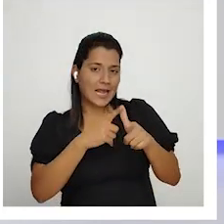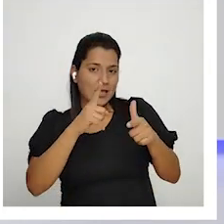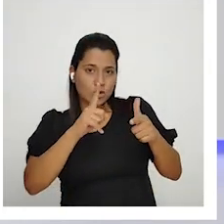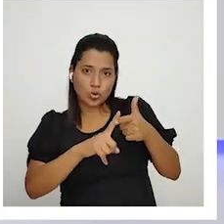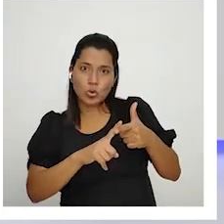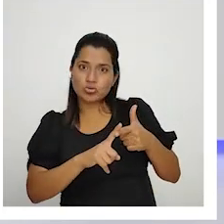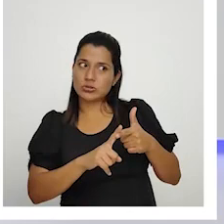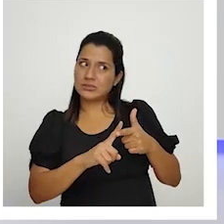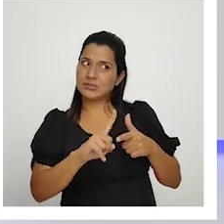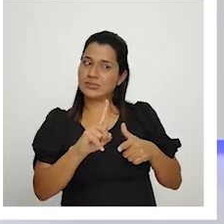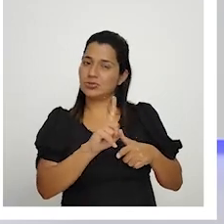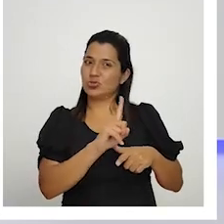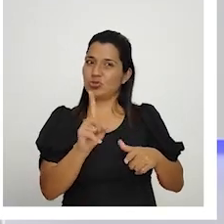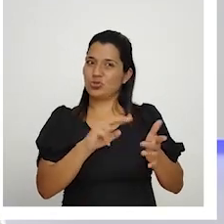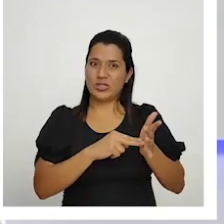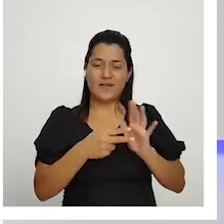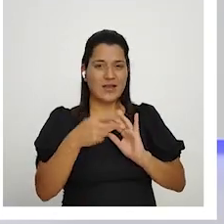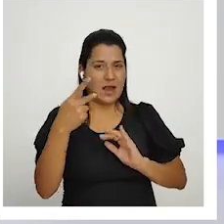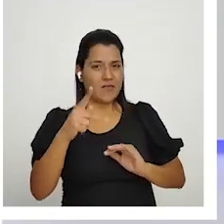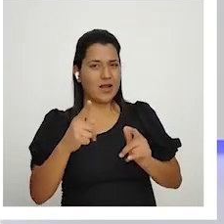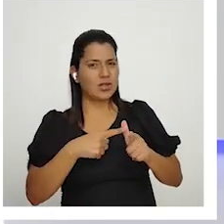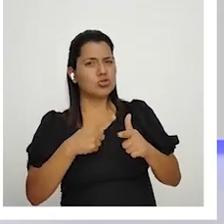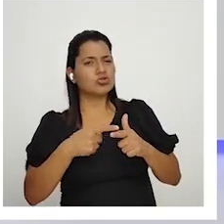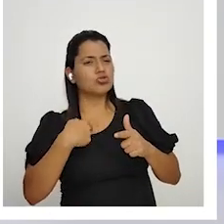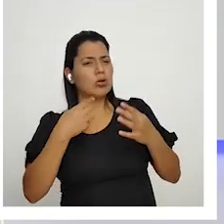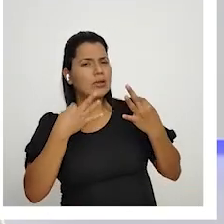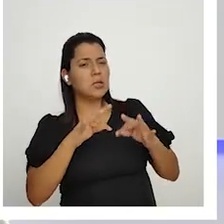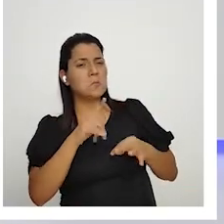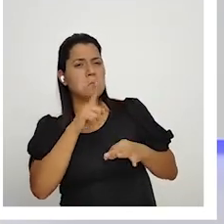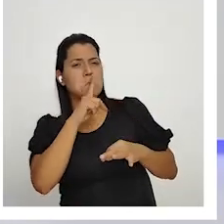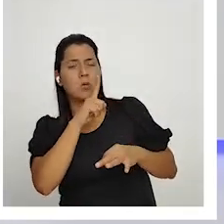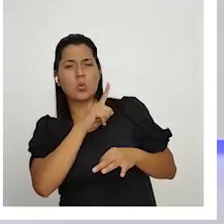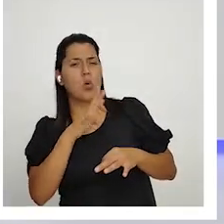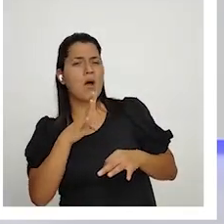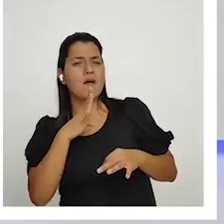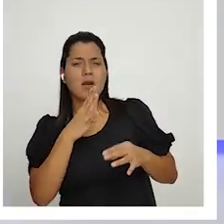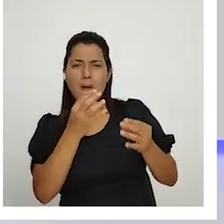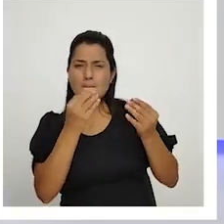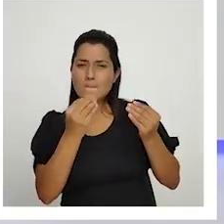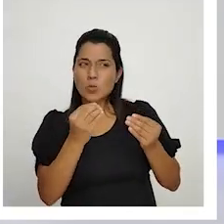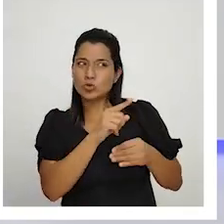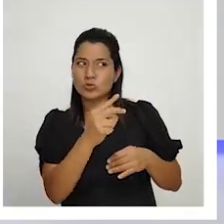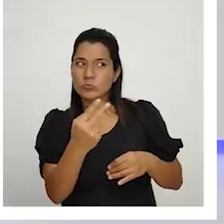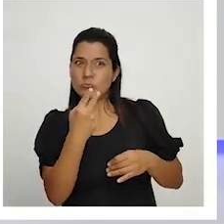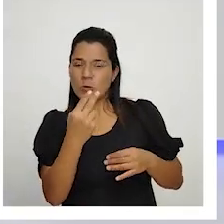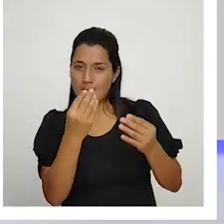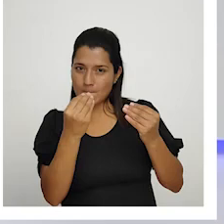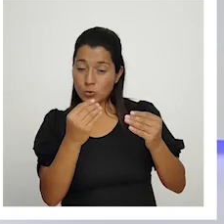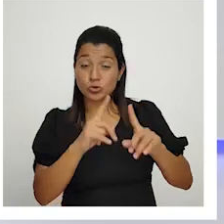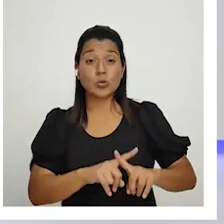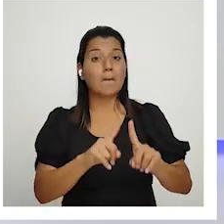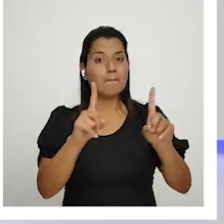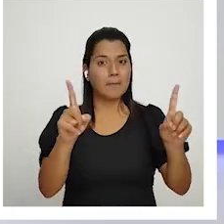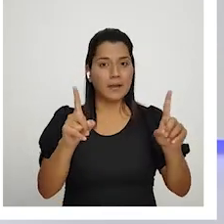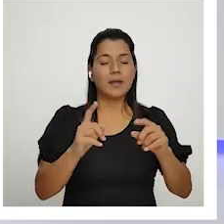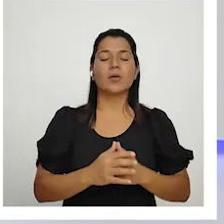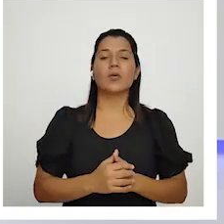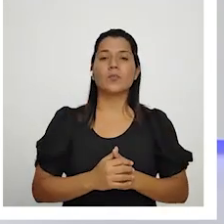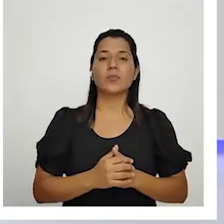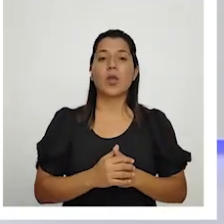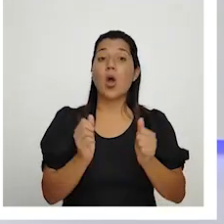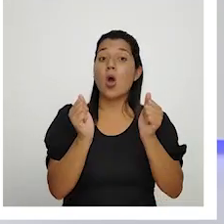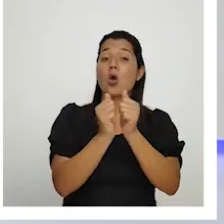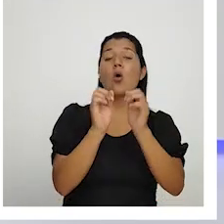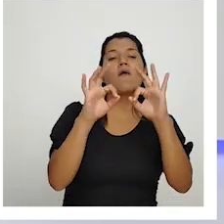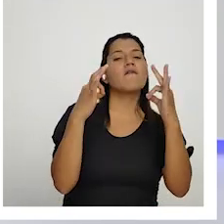poniendo en riesgo. Entonces ahí como que trataba de no hablar mucho, ¿verdad? Como de pasar desapercibida. Sin embargo, con las